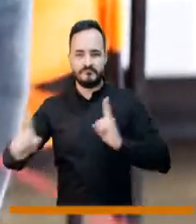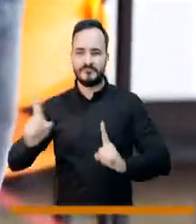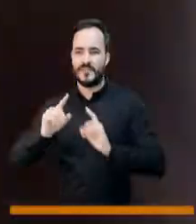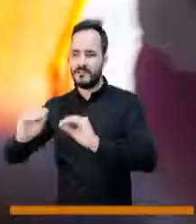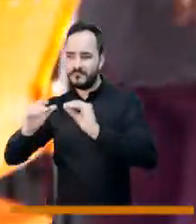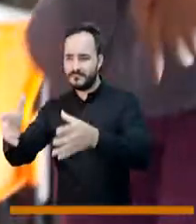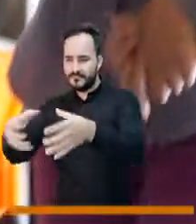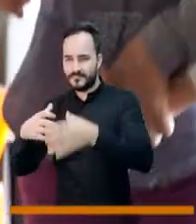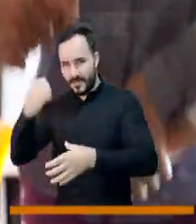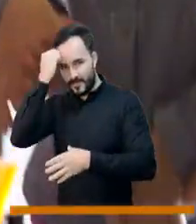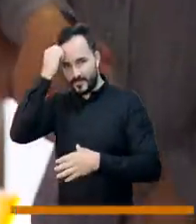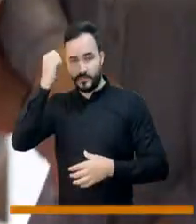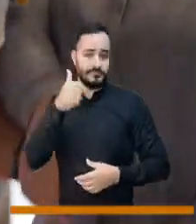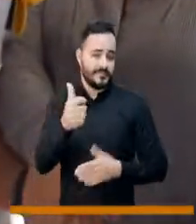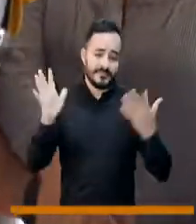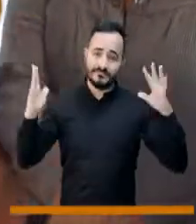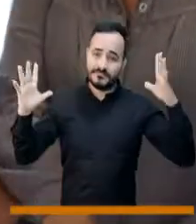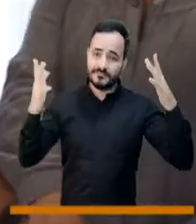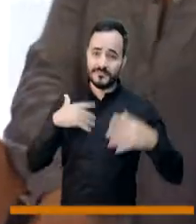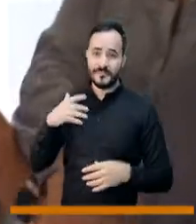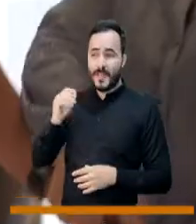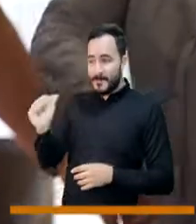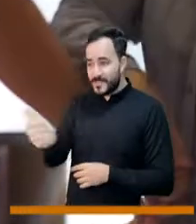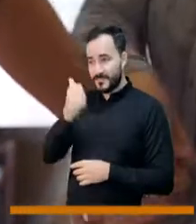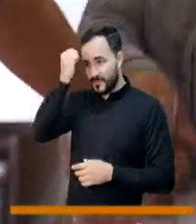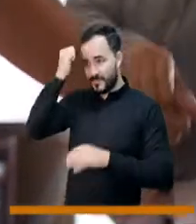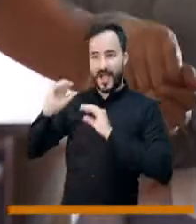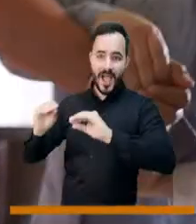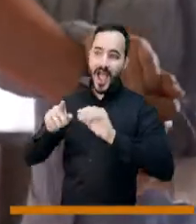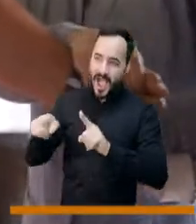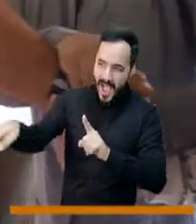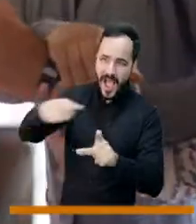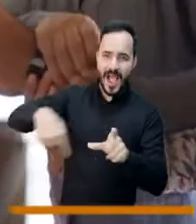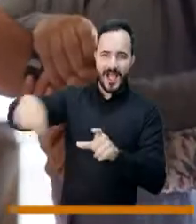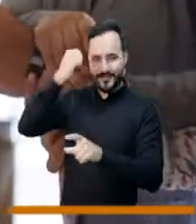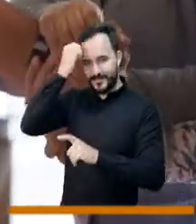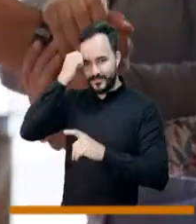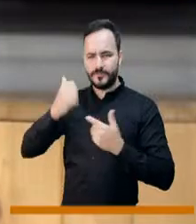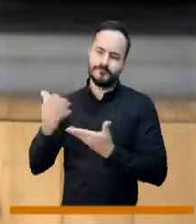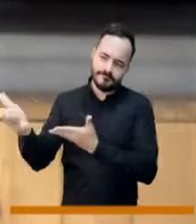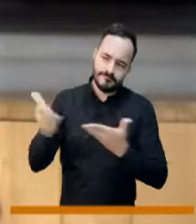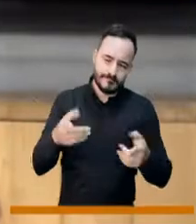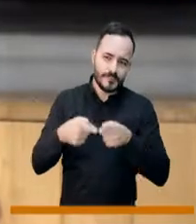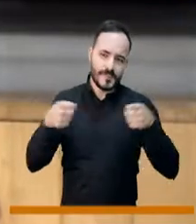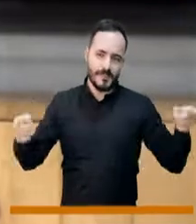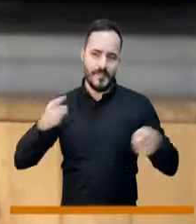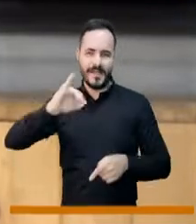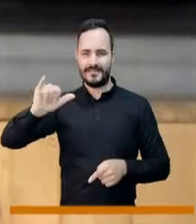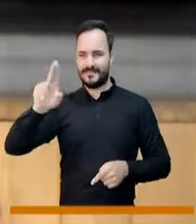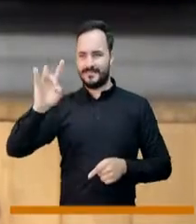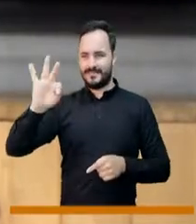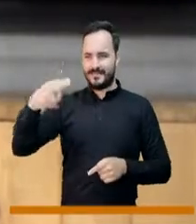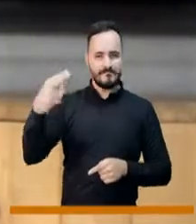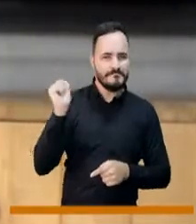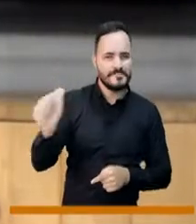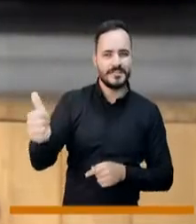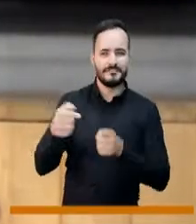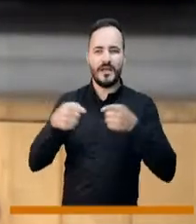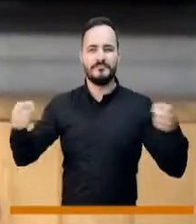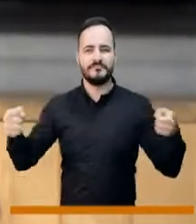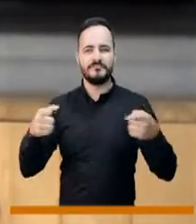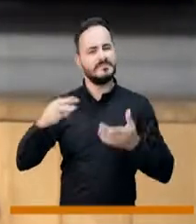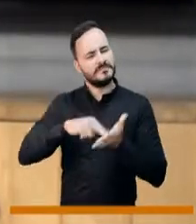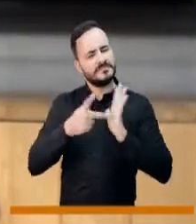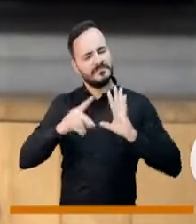nos parece muy importante que sean los mismos maestros los que formen a sus pares en diálogo, en intercambio de saberes. Entonces me gustaría que, por ejemplo, Janet me complementara un